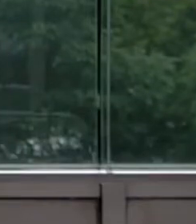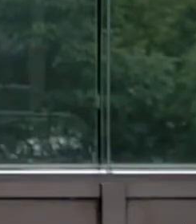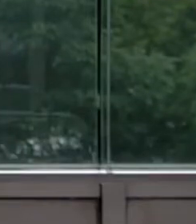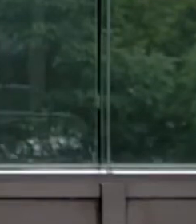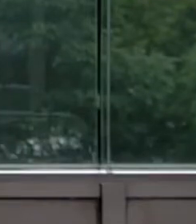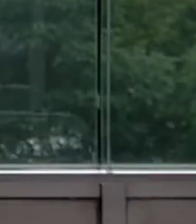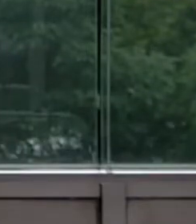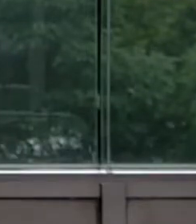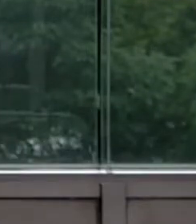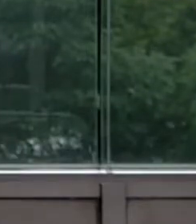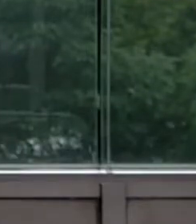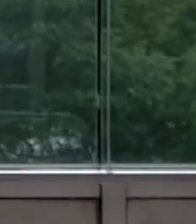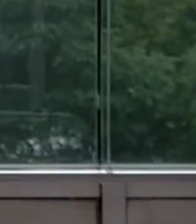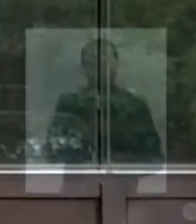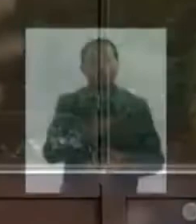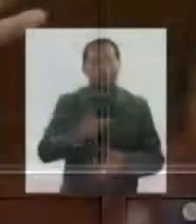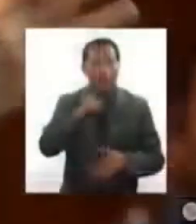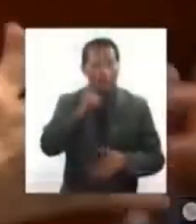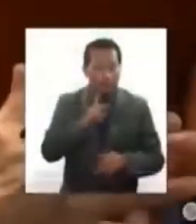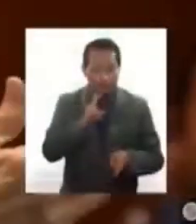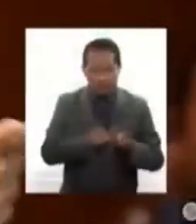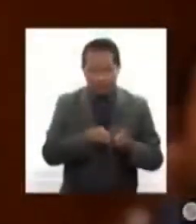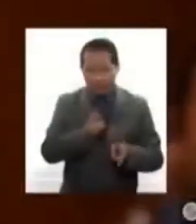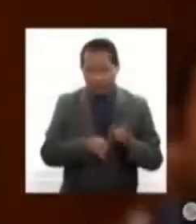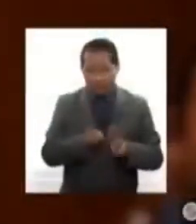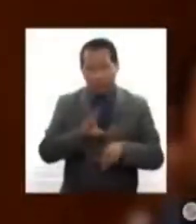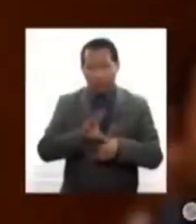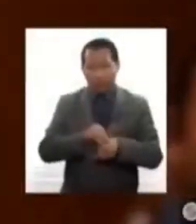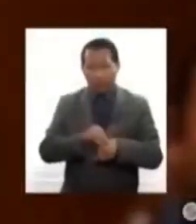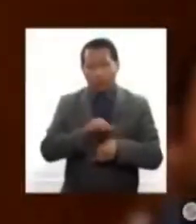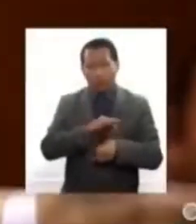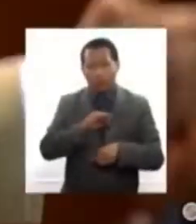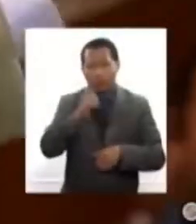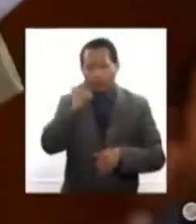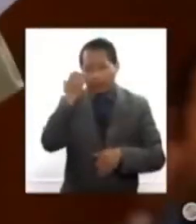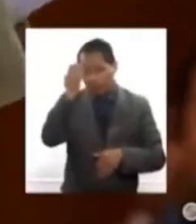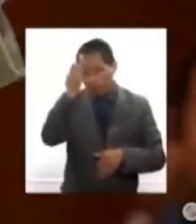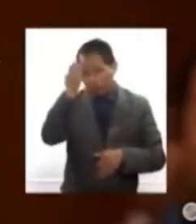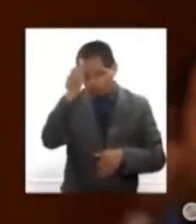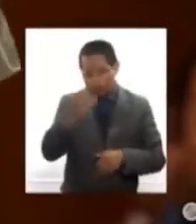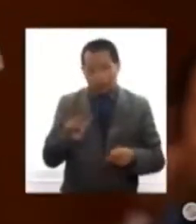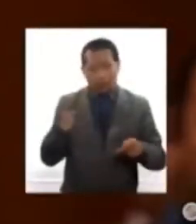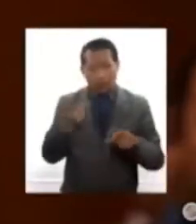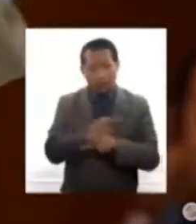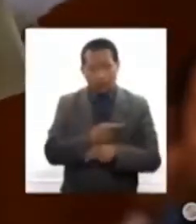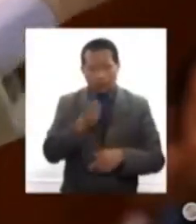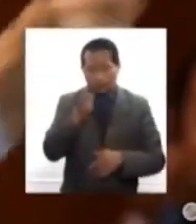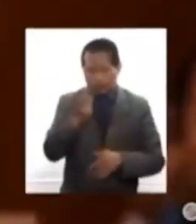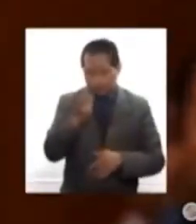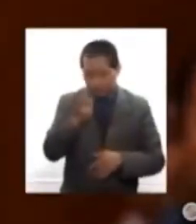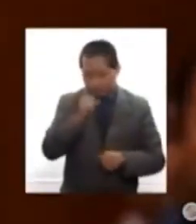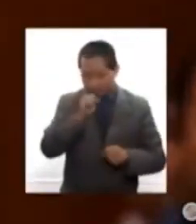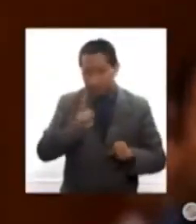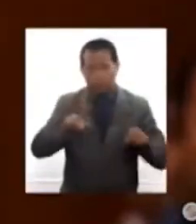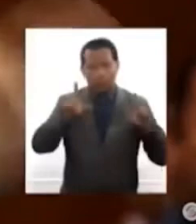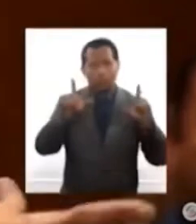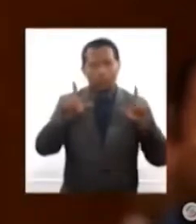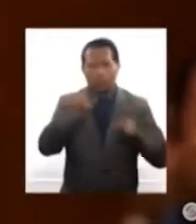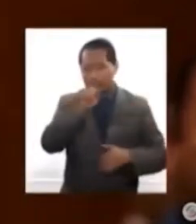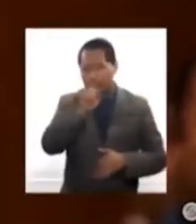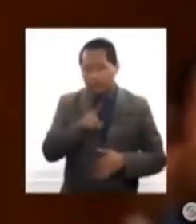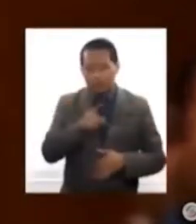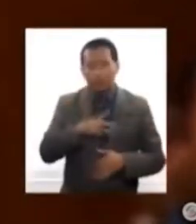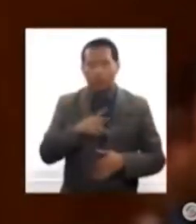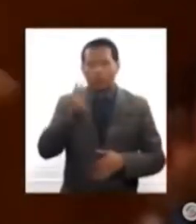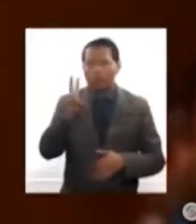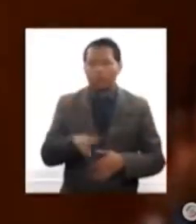la presidenta del Senado, Mónica Fernández, y todo este tema migratorio y las imágenes que no se le permitieron a Muñoz Ledo mostrar, que